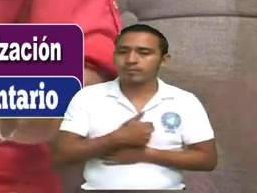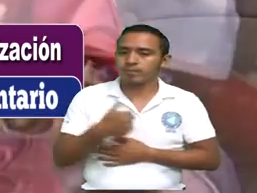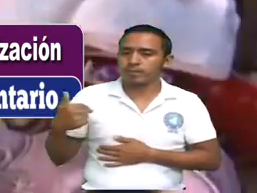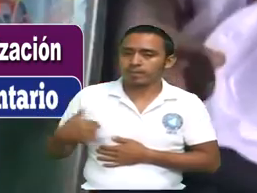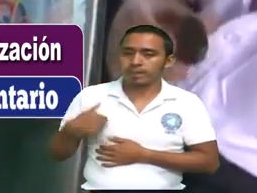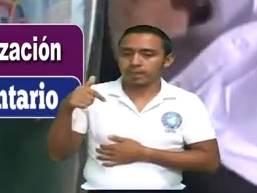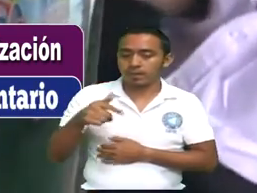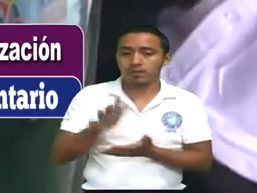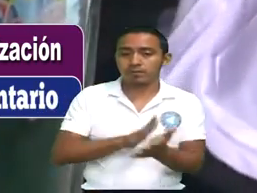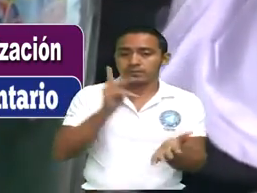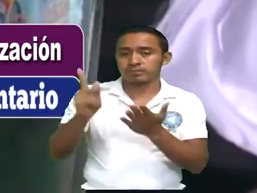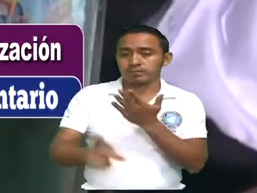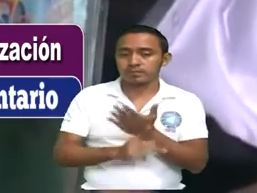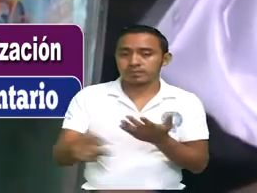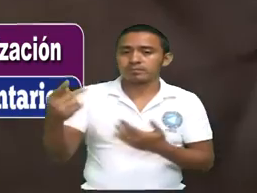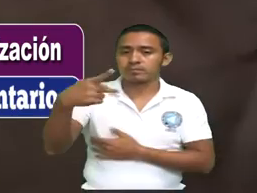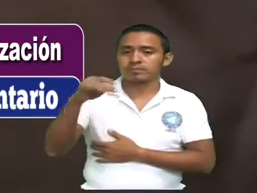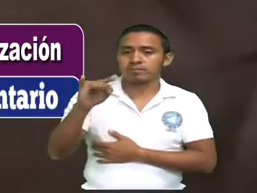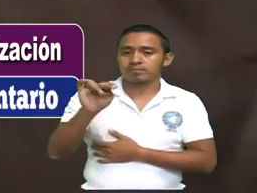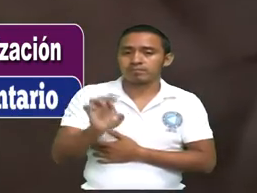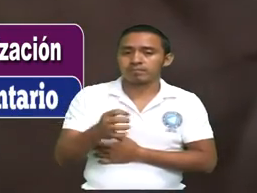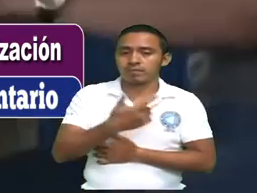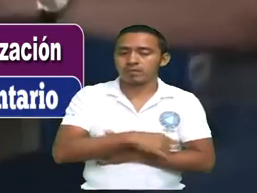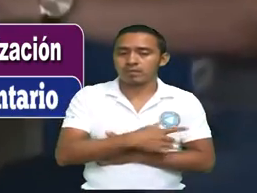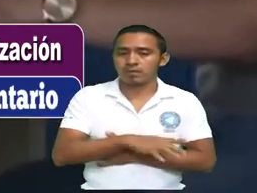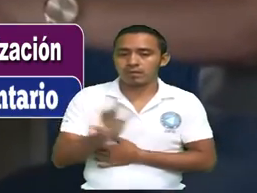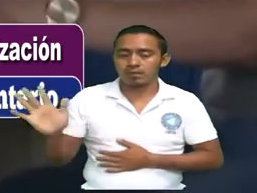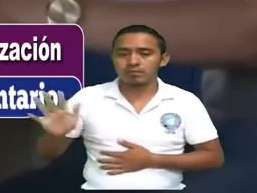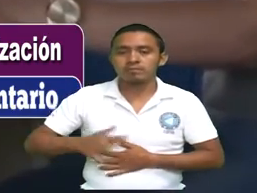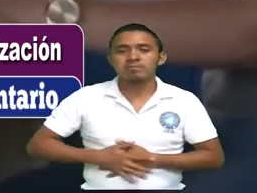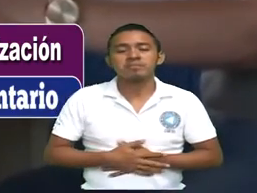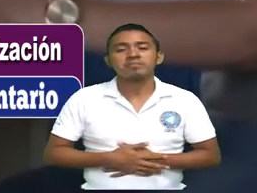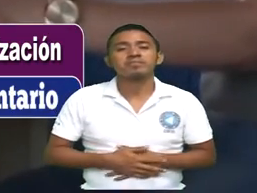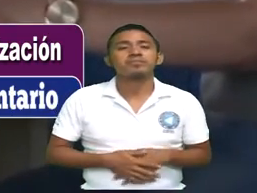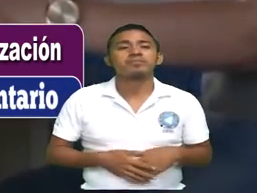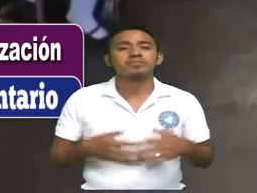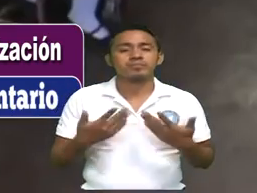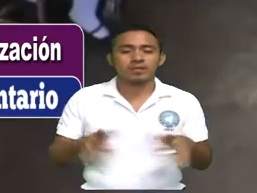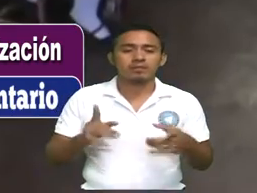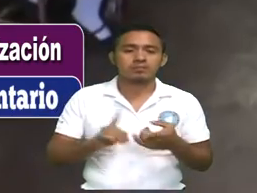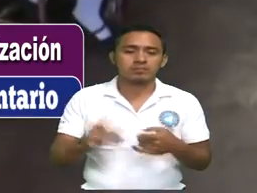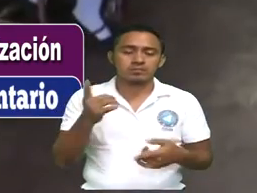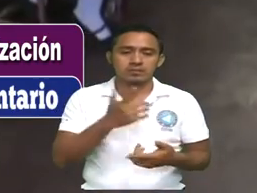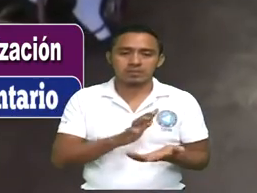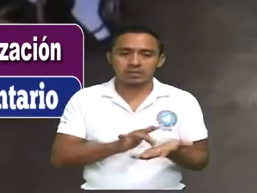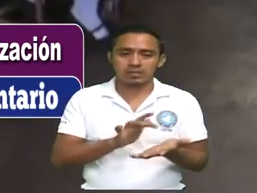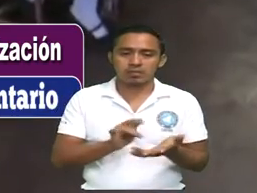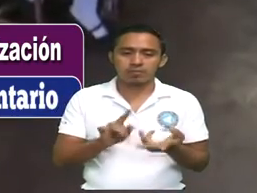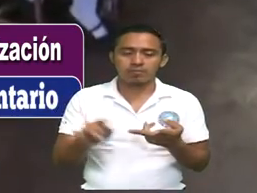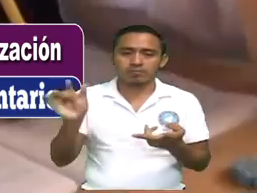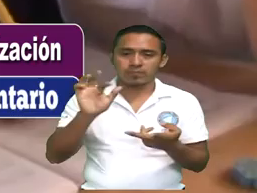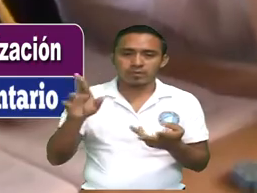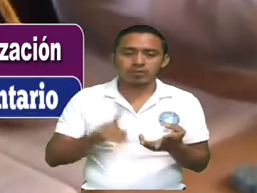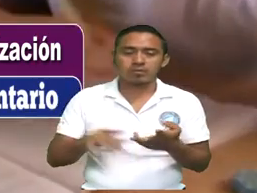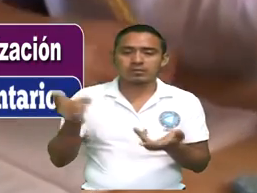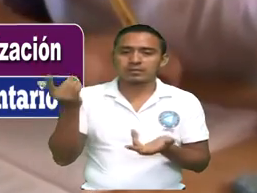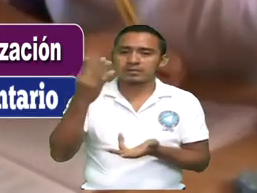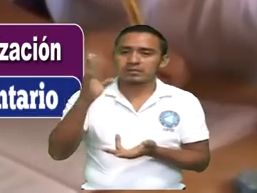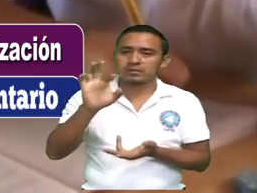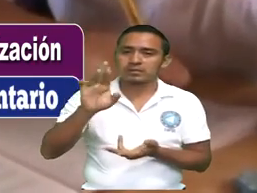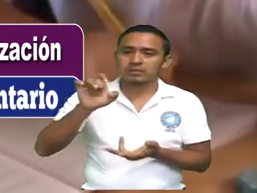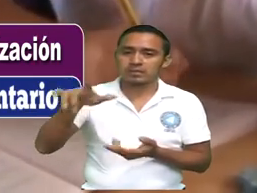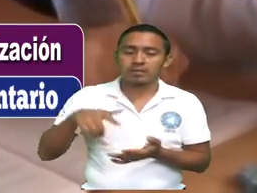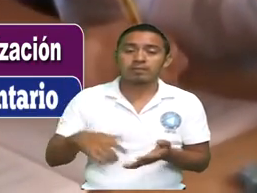con este programa de PIN escolar, además de mantener la nutrición. Pero como es arroz, frijoles, cereal, el padre también